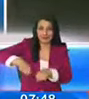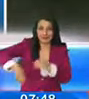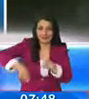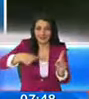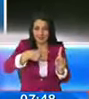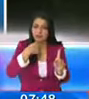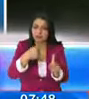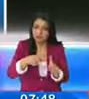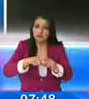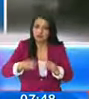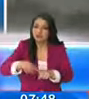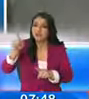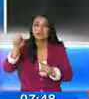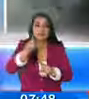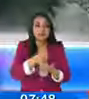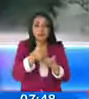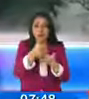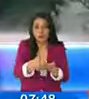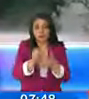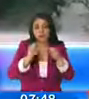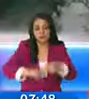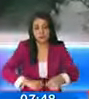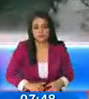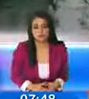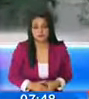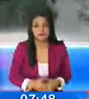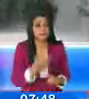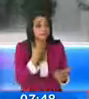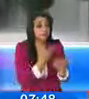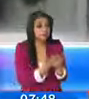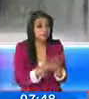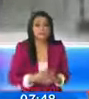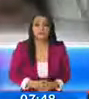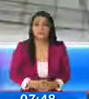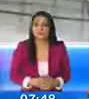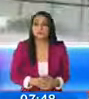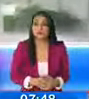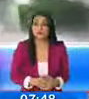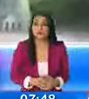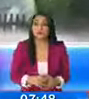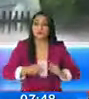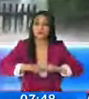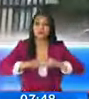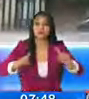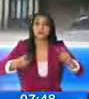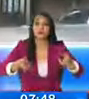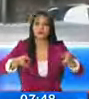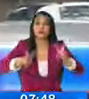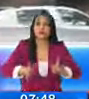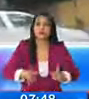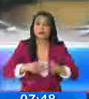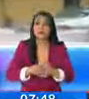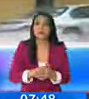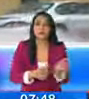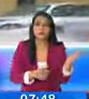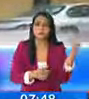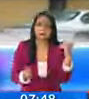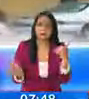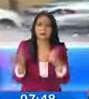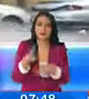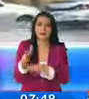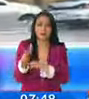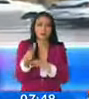lugares donde se está necesitando la ayuda. Correcto, muchísimas gracias Alfonso Olmos, pero también vamos a continuar un recorrido aquí